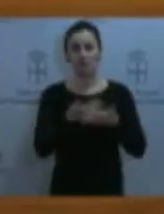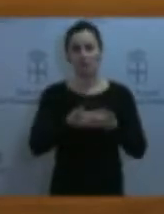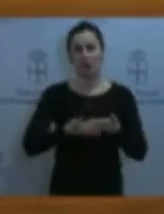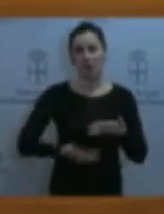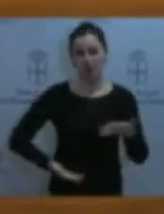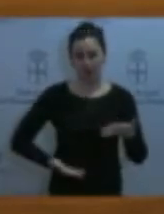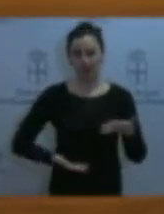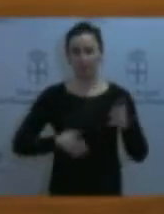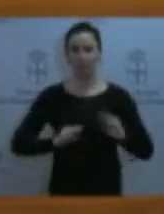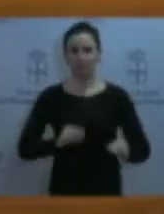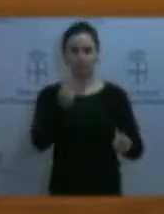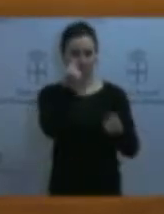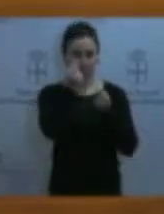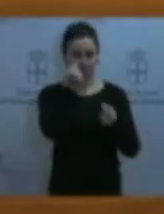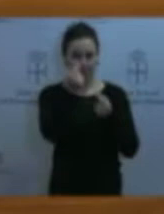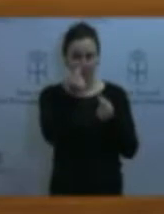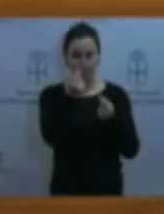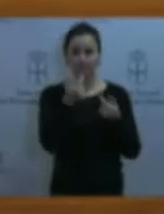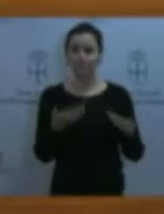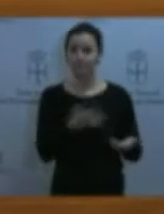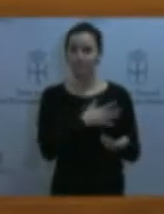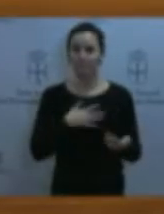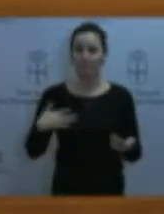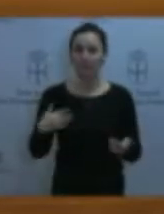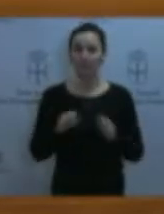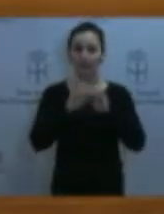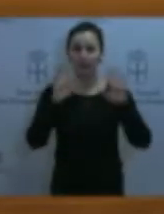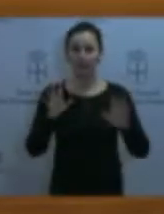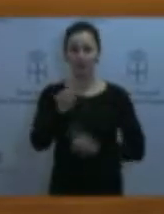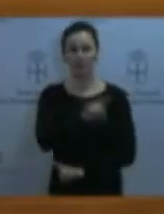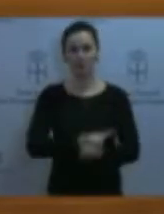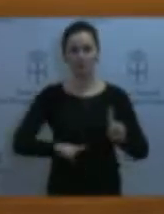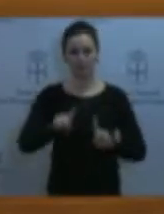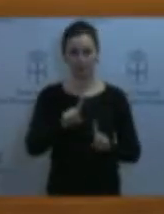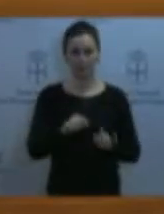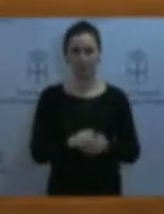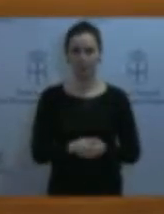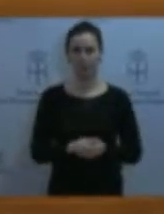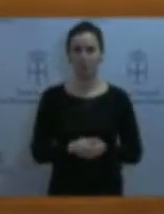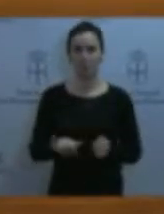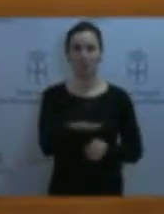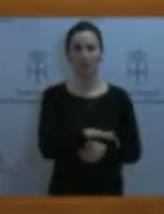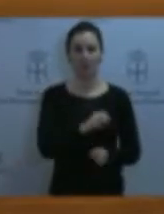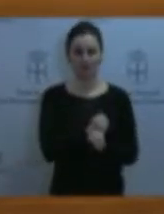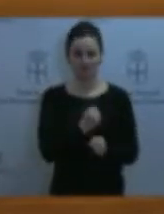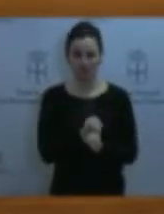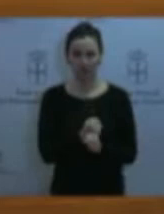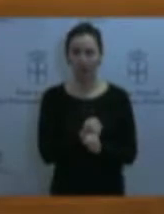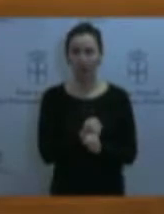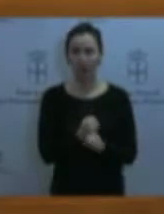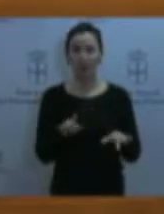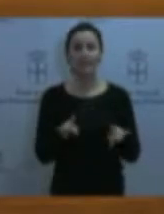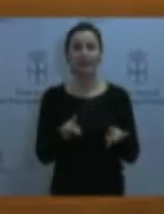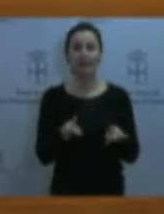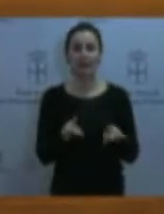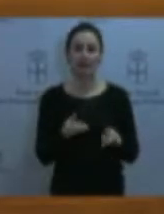pretende abordar de forma clara este problema en los espacios laborales y territoriales muy complejos que actualmente forman